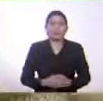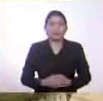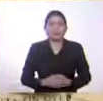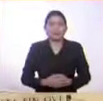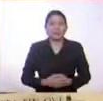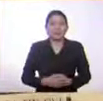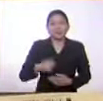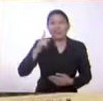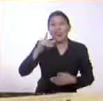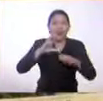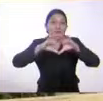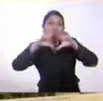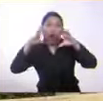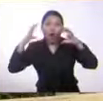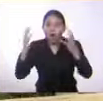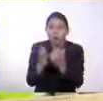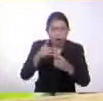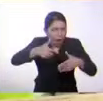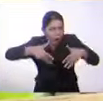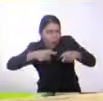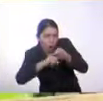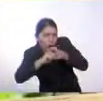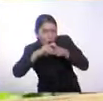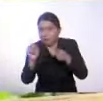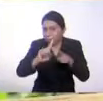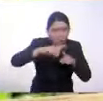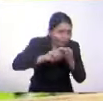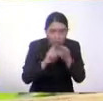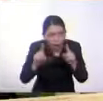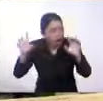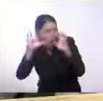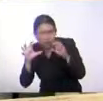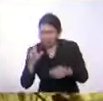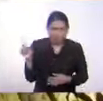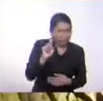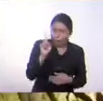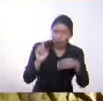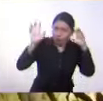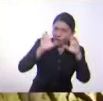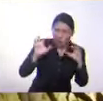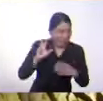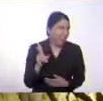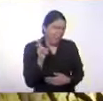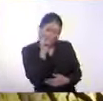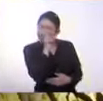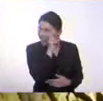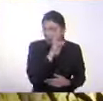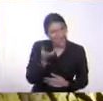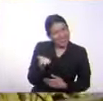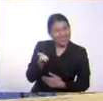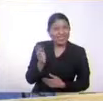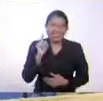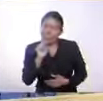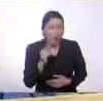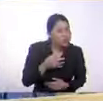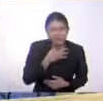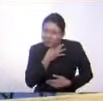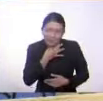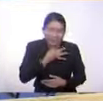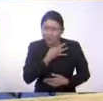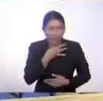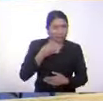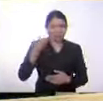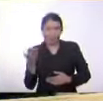Es un mono que no es un mono y parece un oso, pero no es oso, qué misterioso. ¡Qué misterioso! ¡Es tan curioso! ¡Es